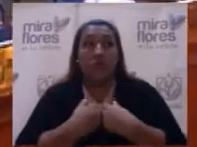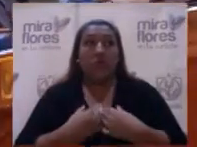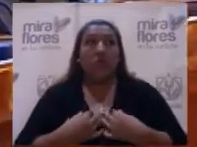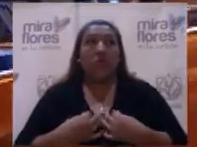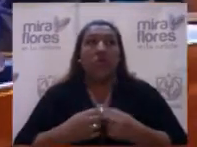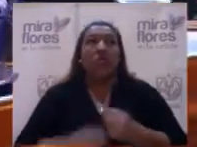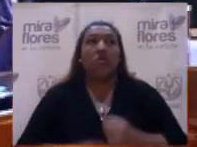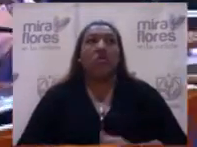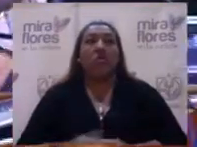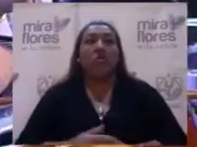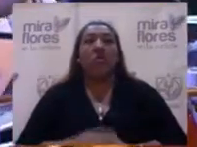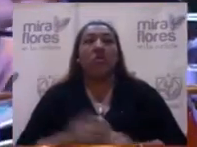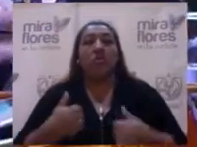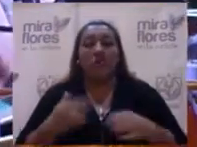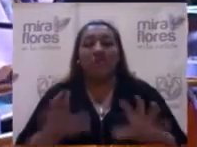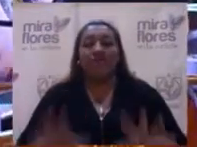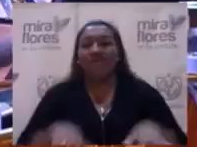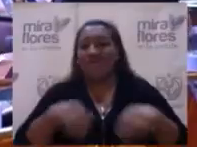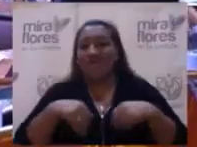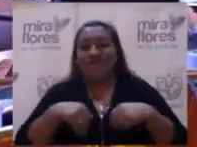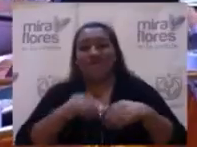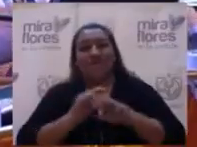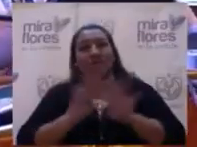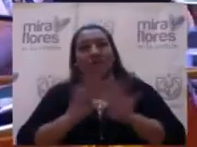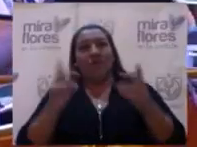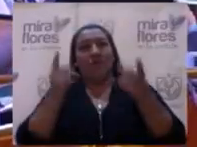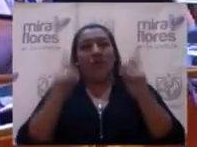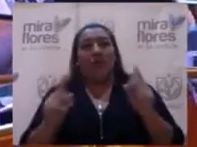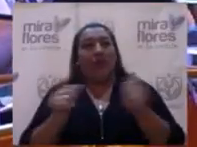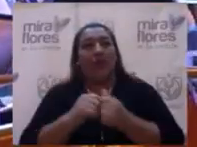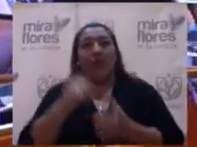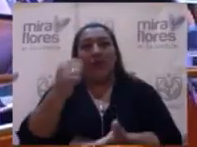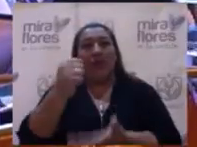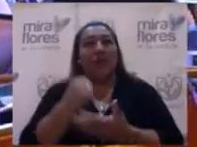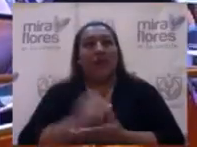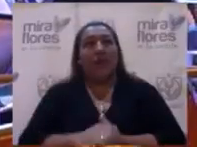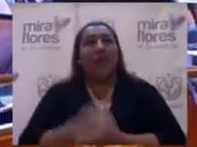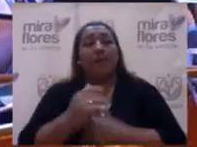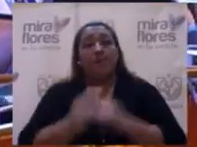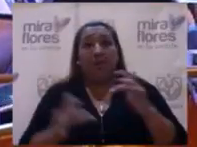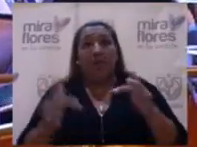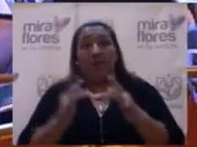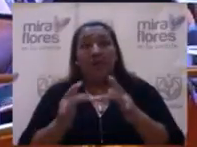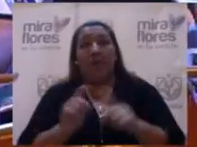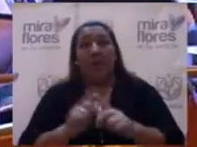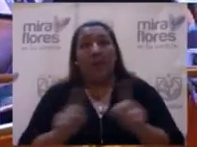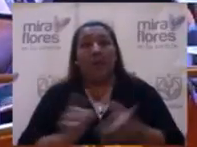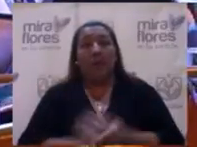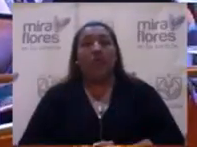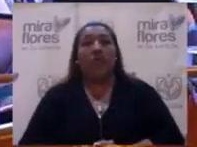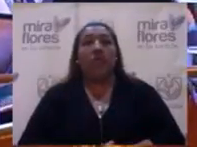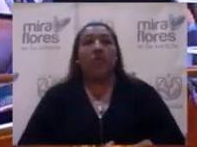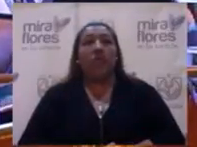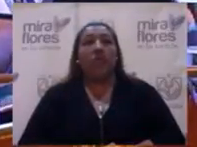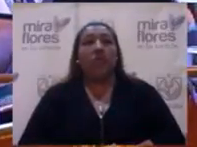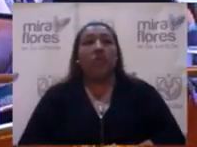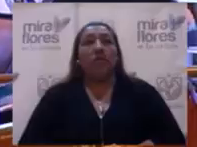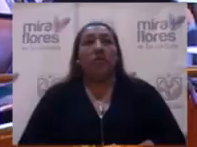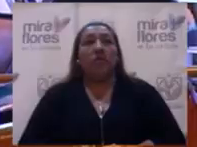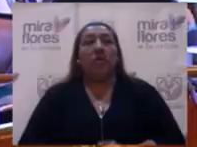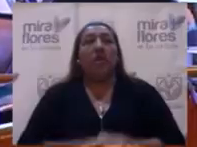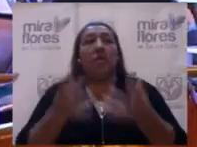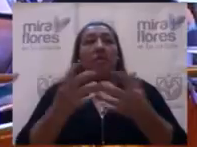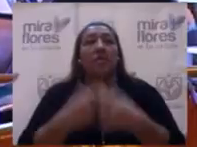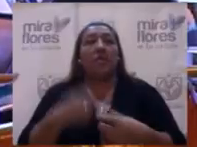votar, se va a abstener, porque no por estar en desacuerdo con la donación, que me parece perfecto, sino porque la compañía